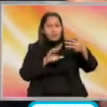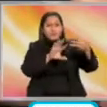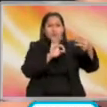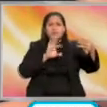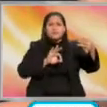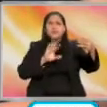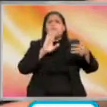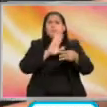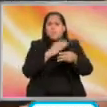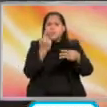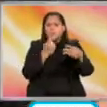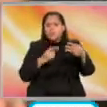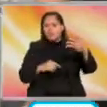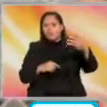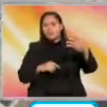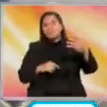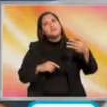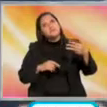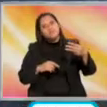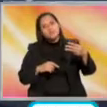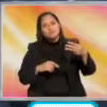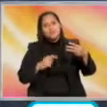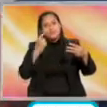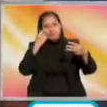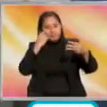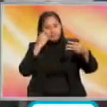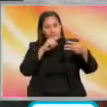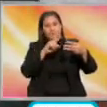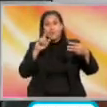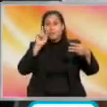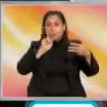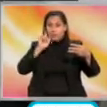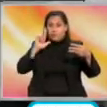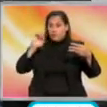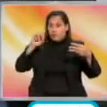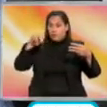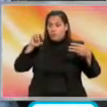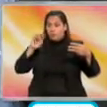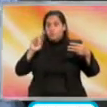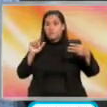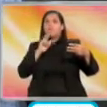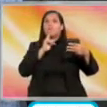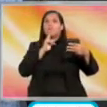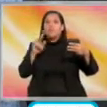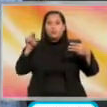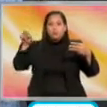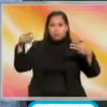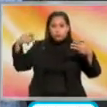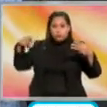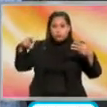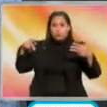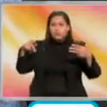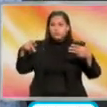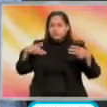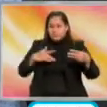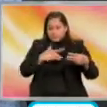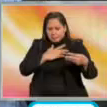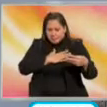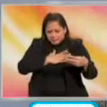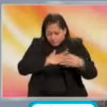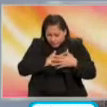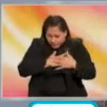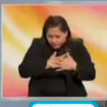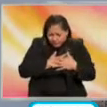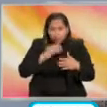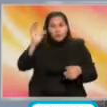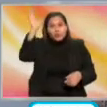Sí. Claro. Pues encontramos en Leonora Carrington una voz que nos llegaba al fondo del alma a